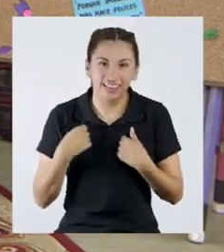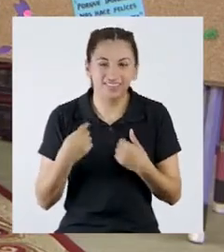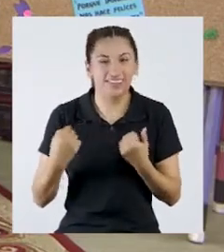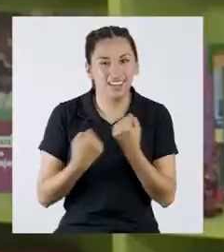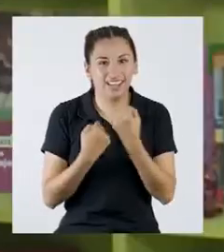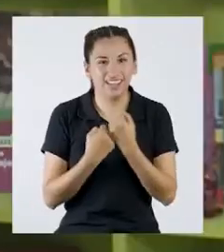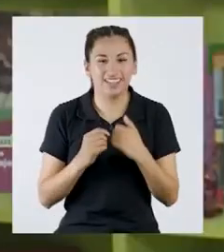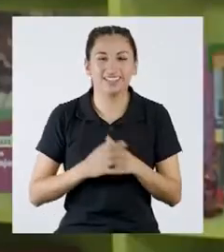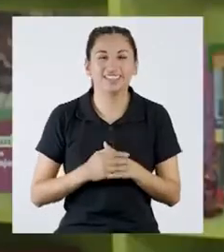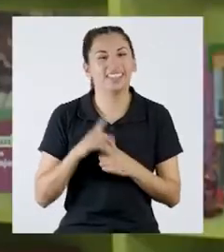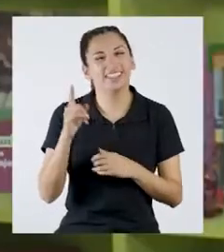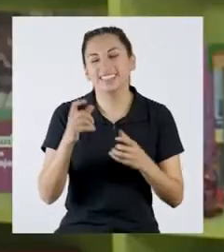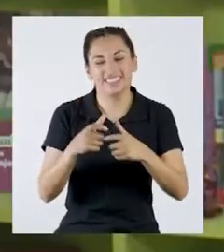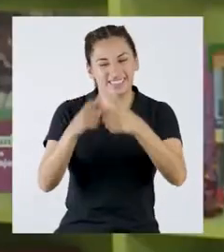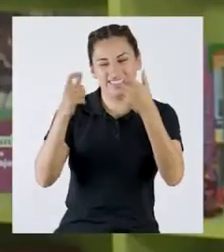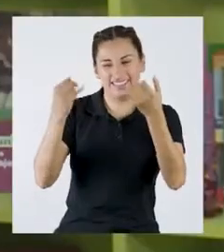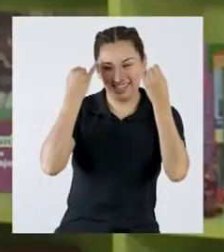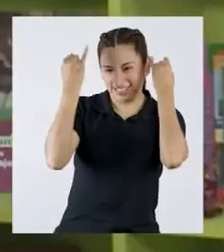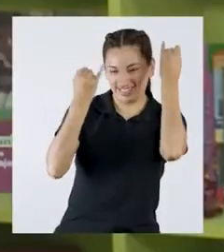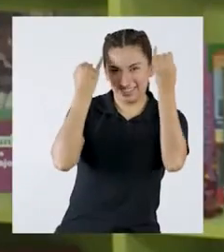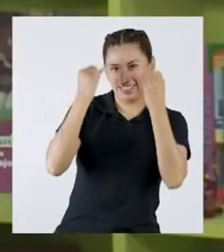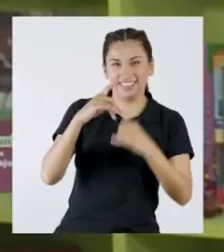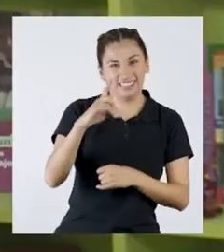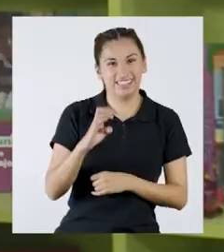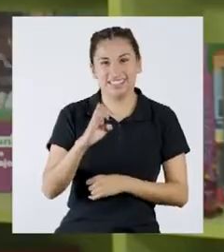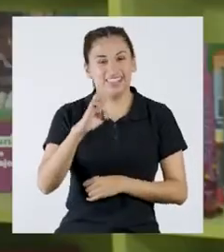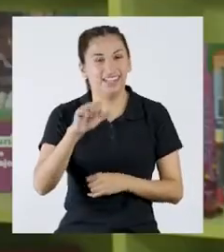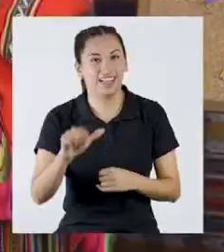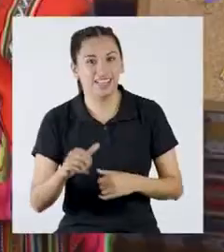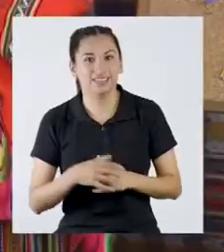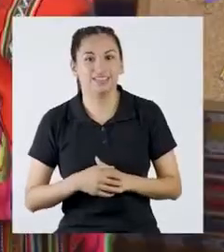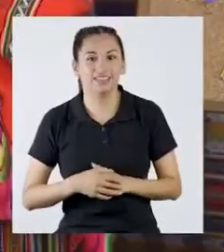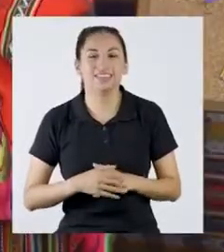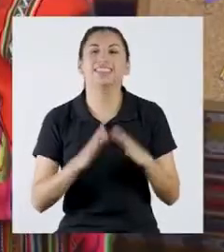gallo. ¿Qué tal imaginación, Lea?